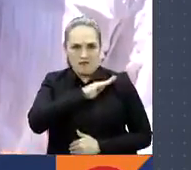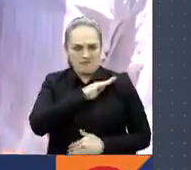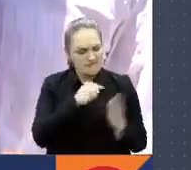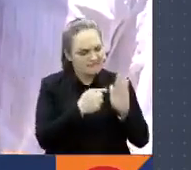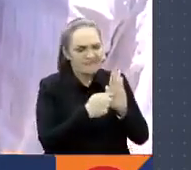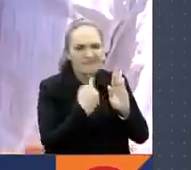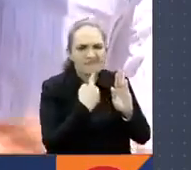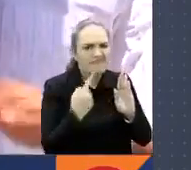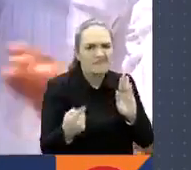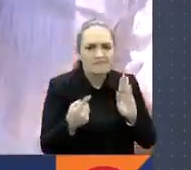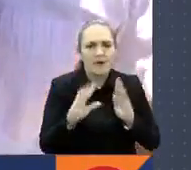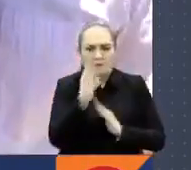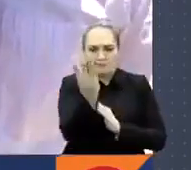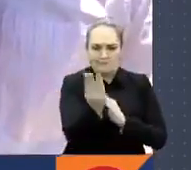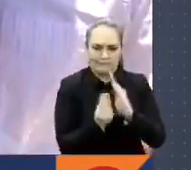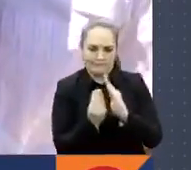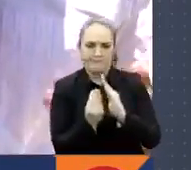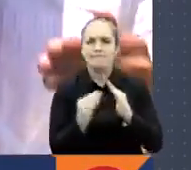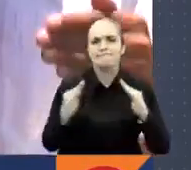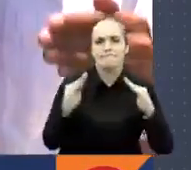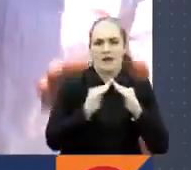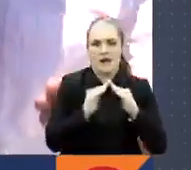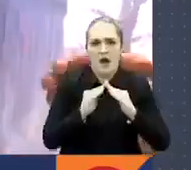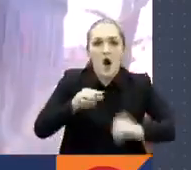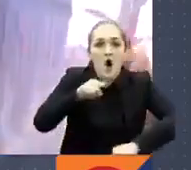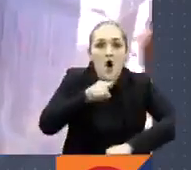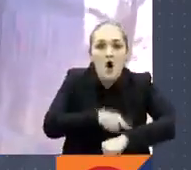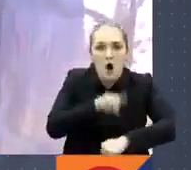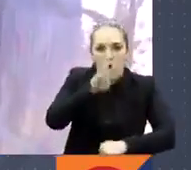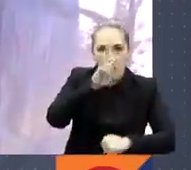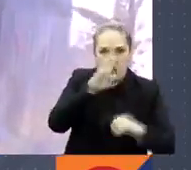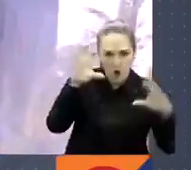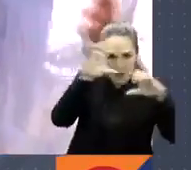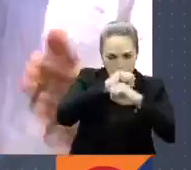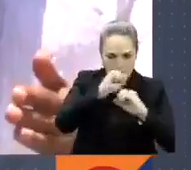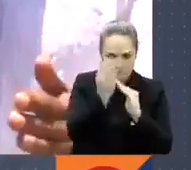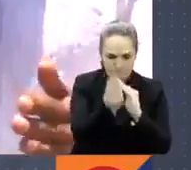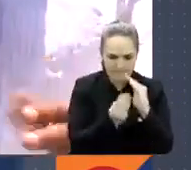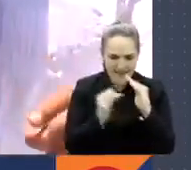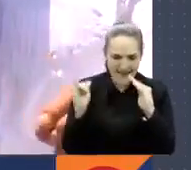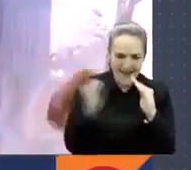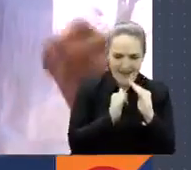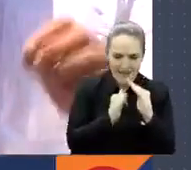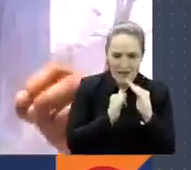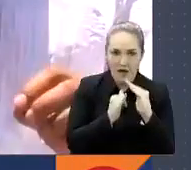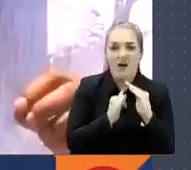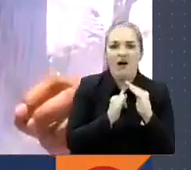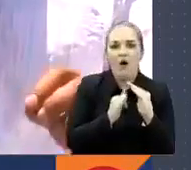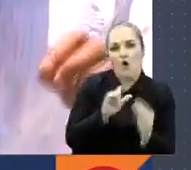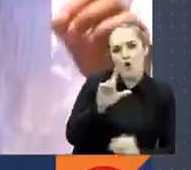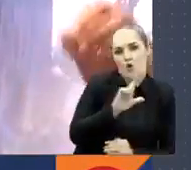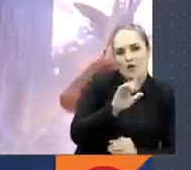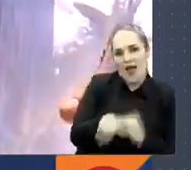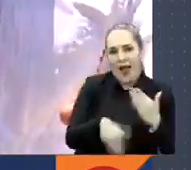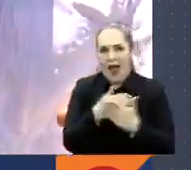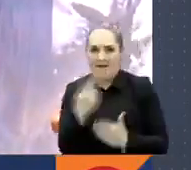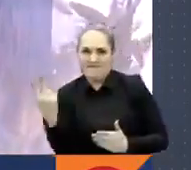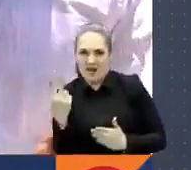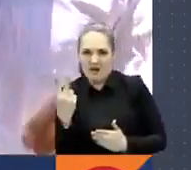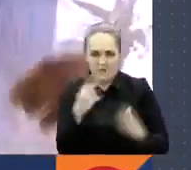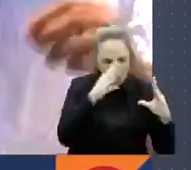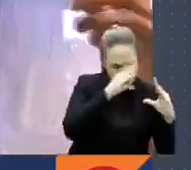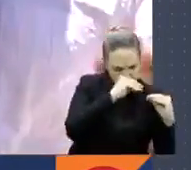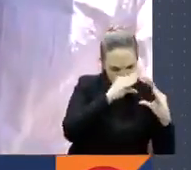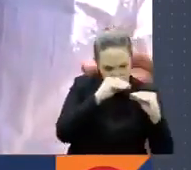toque de queda que va todos los días desde las 8 de la noche. Esto pues de lunes a viernes. Los fines de semana el toque de